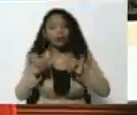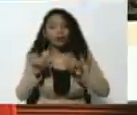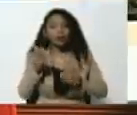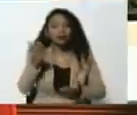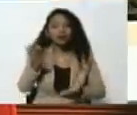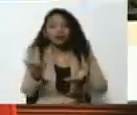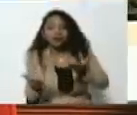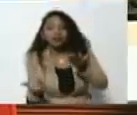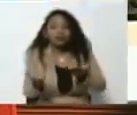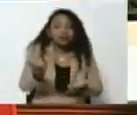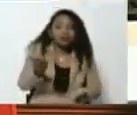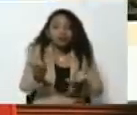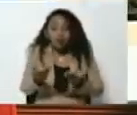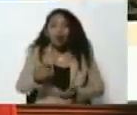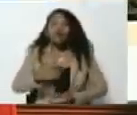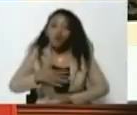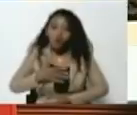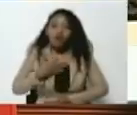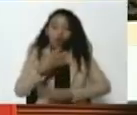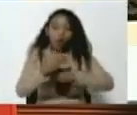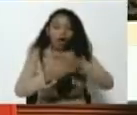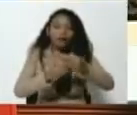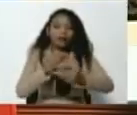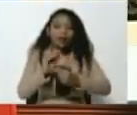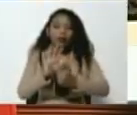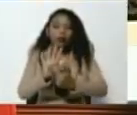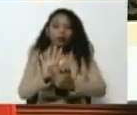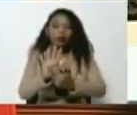Balance que podemos sacar. Y